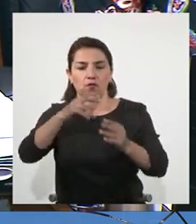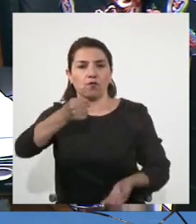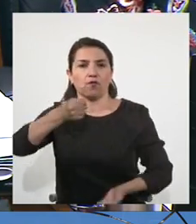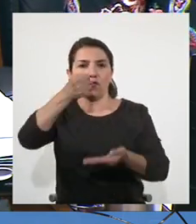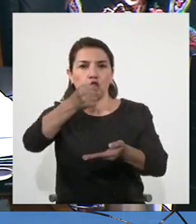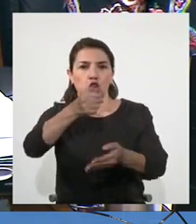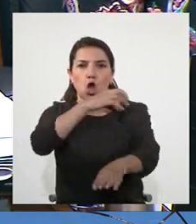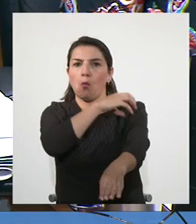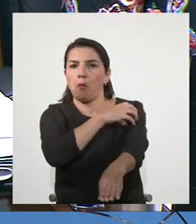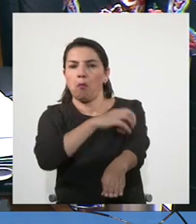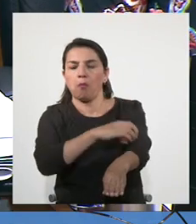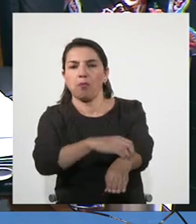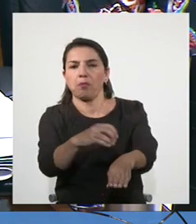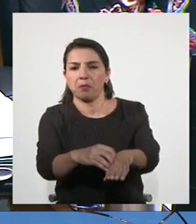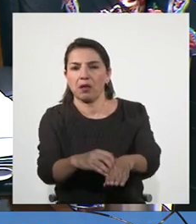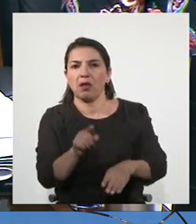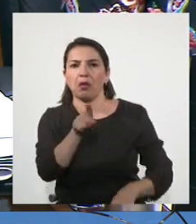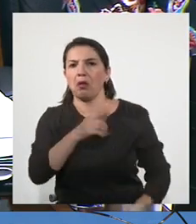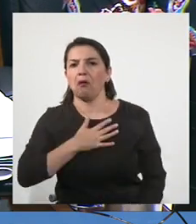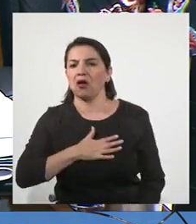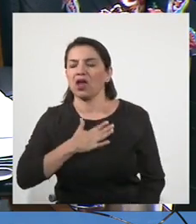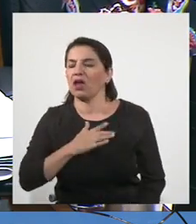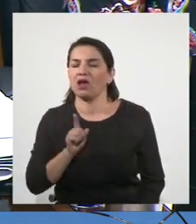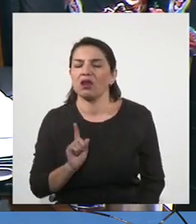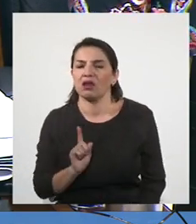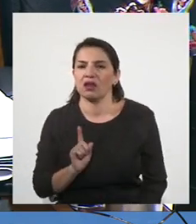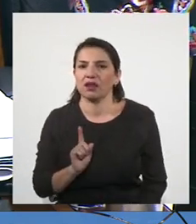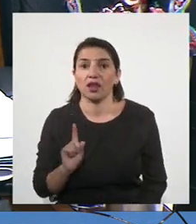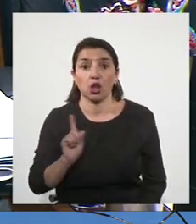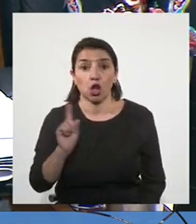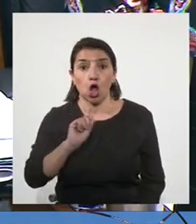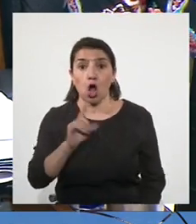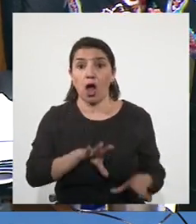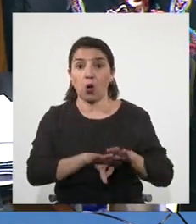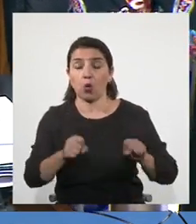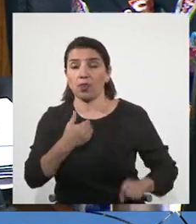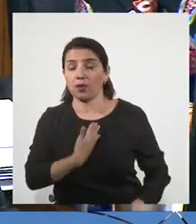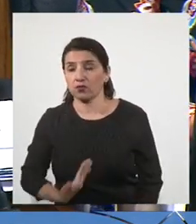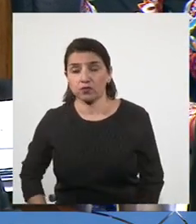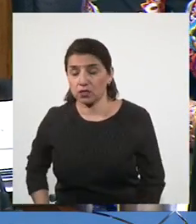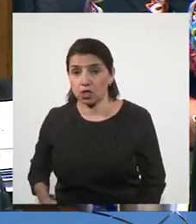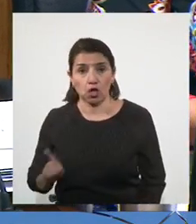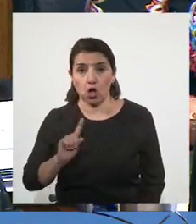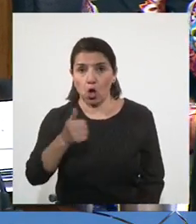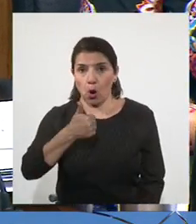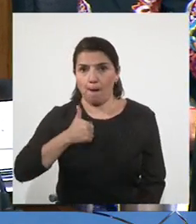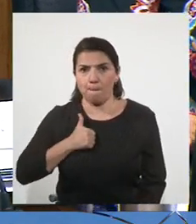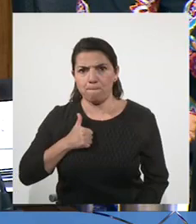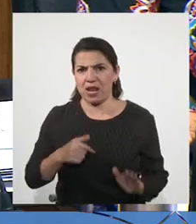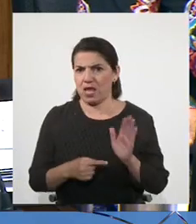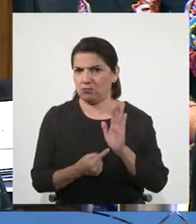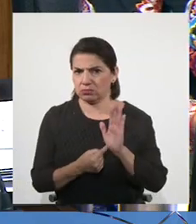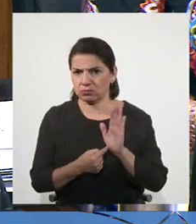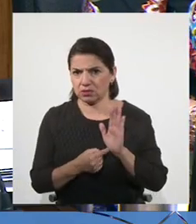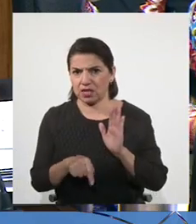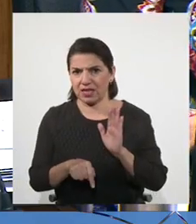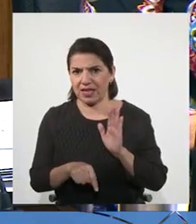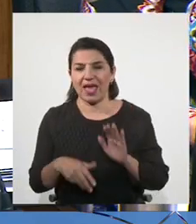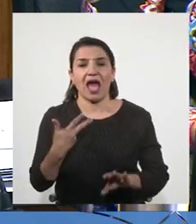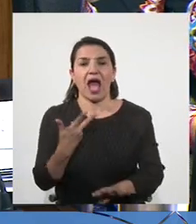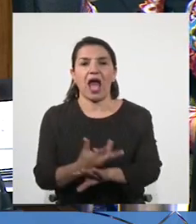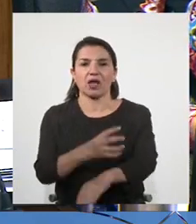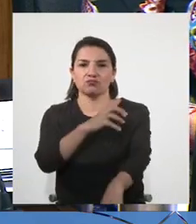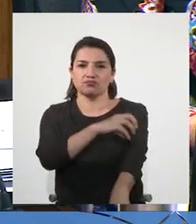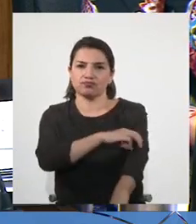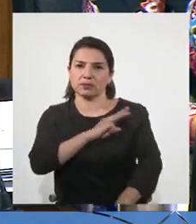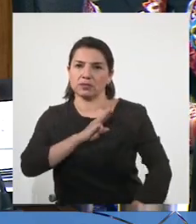los recursos, ni tampoco con el Ejecutivo. Y no se está cumpliendo la premisa básica. Si Región Metropolitana tenía un buen servicio